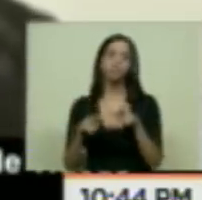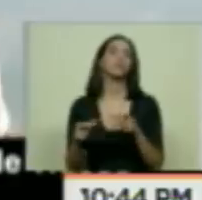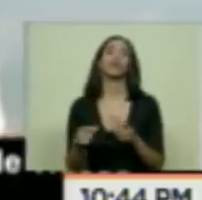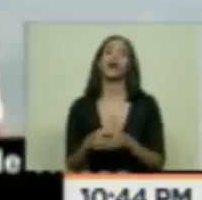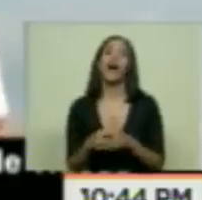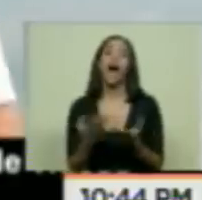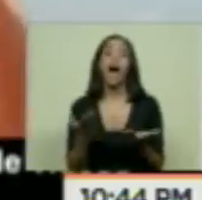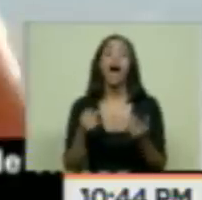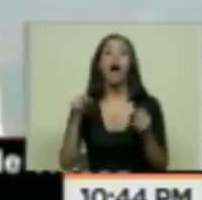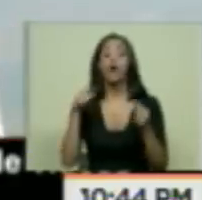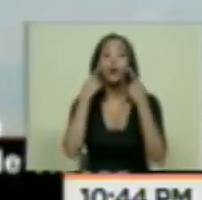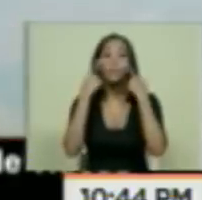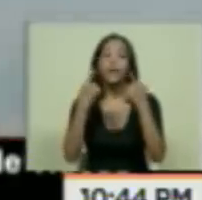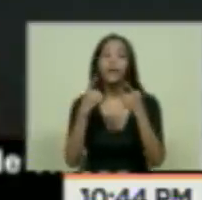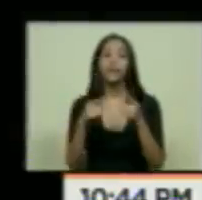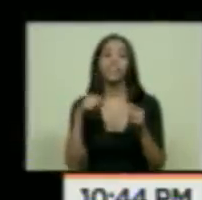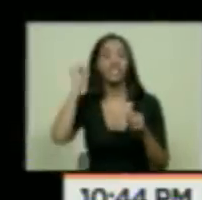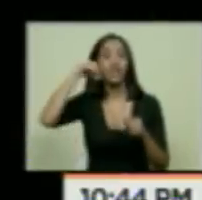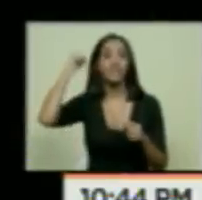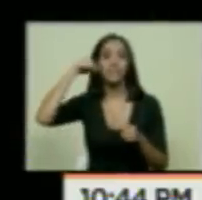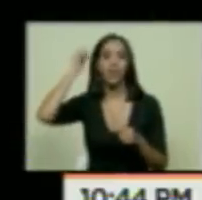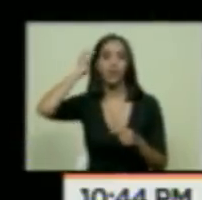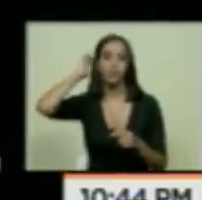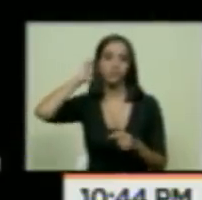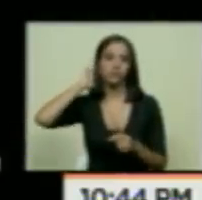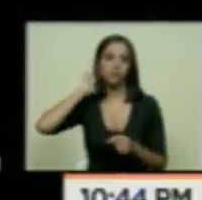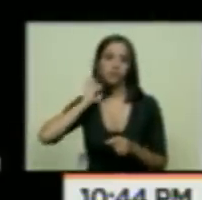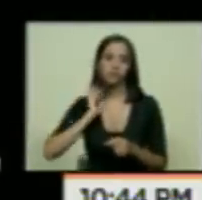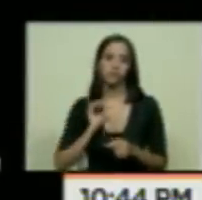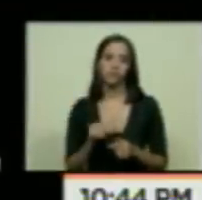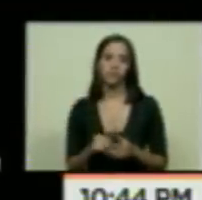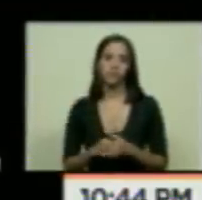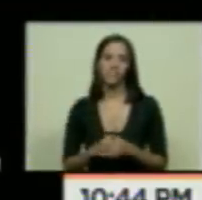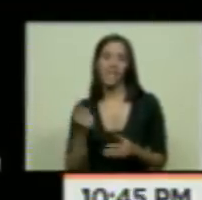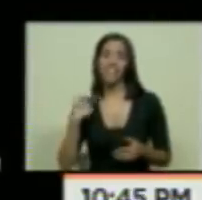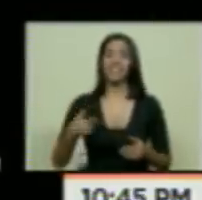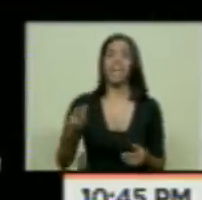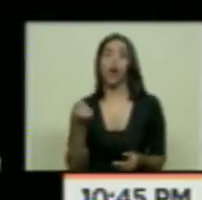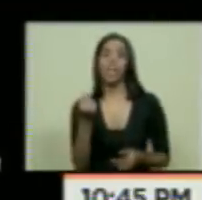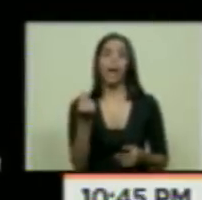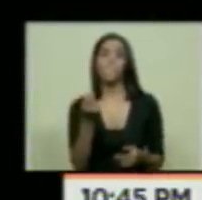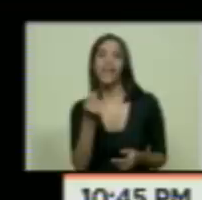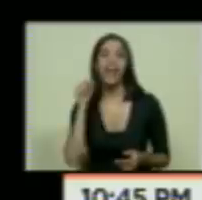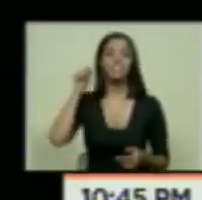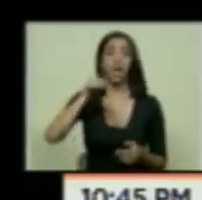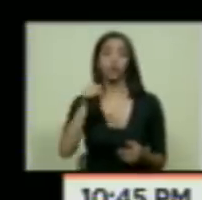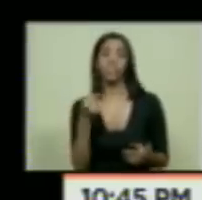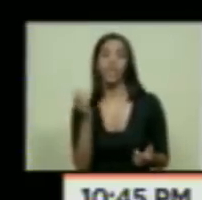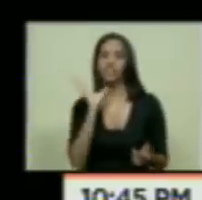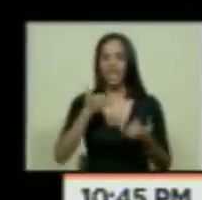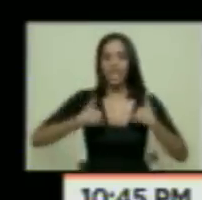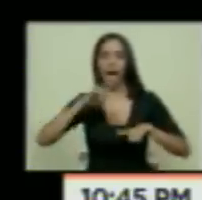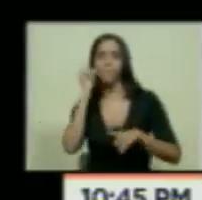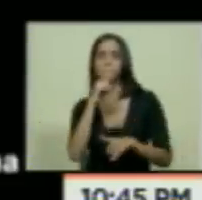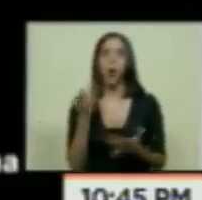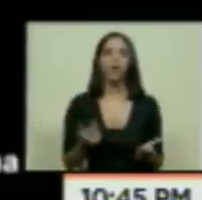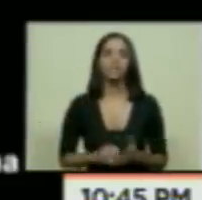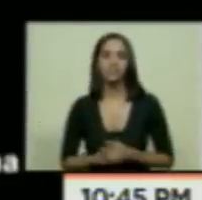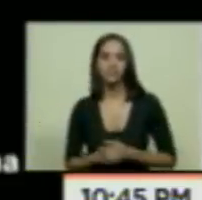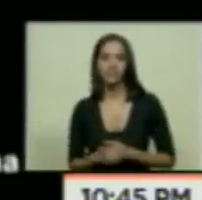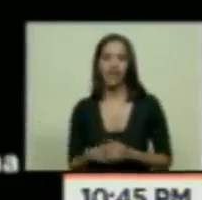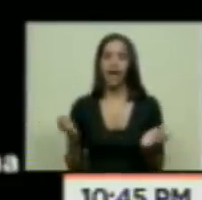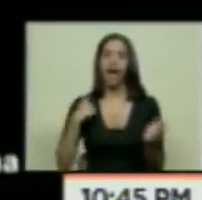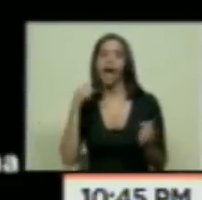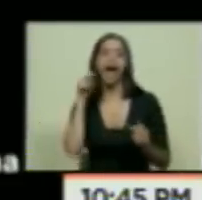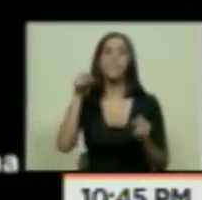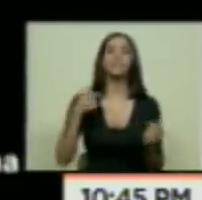ver en redes este tipo de videos. Yo sigo mandando la casa. Tengo la plata y que no tiene tiro, pero es 4-5. Que